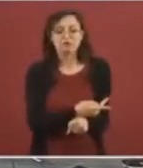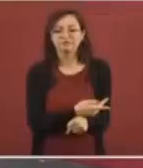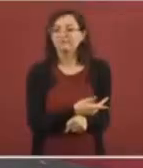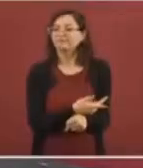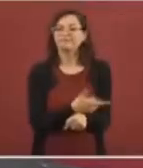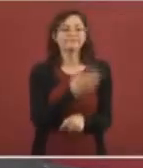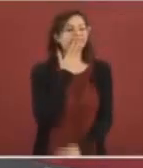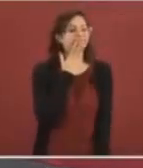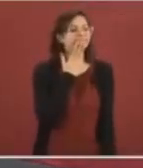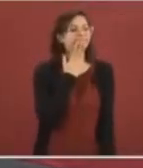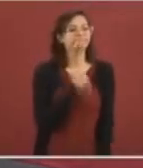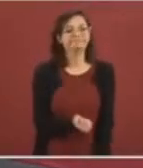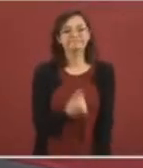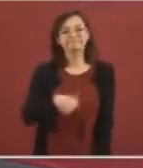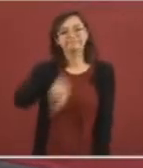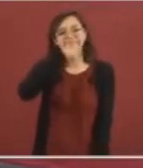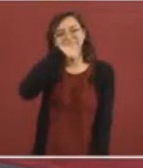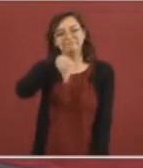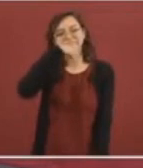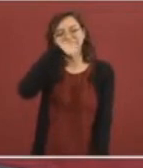no sirvió,